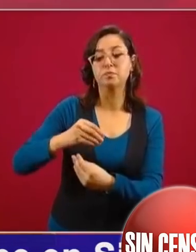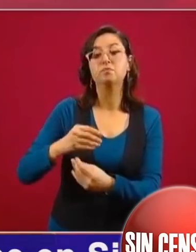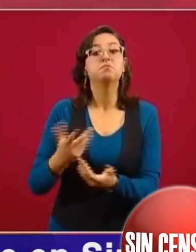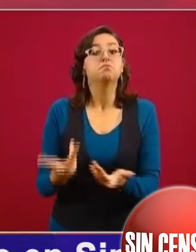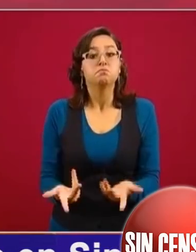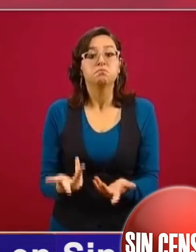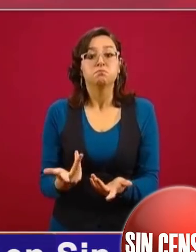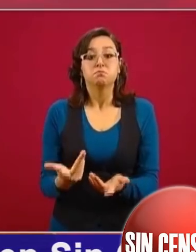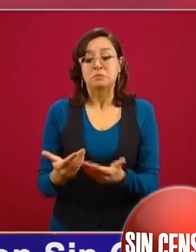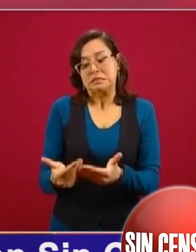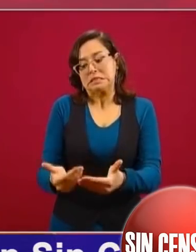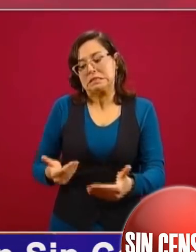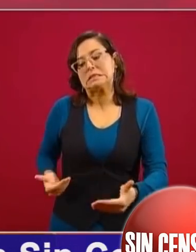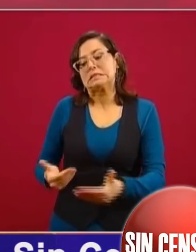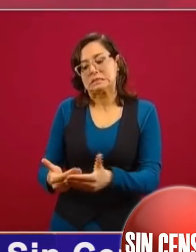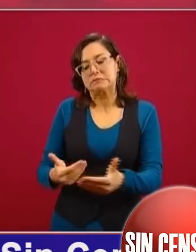crisis